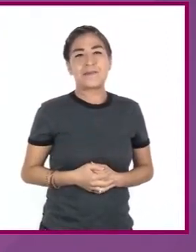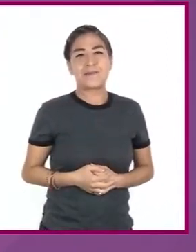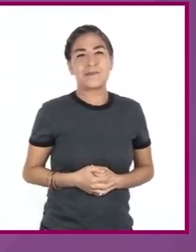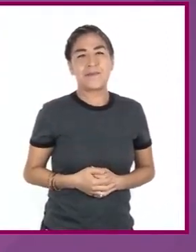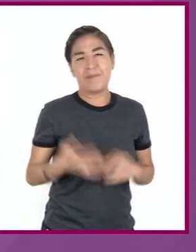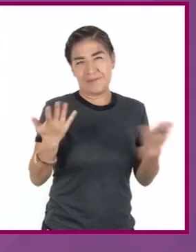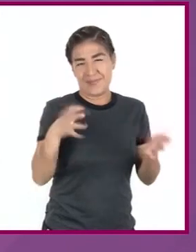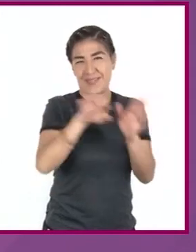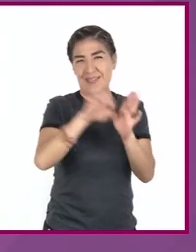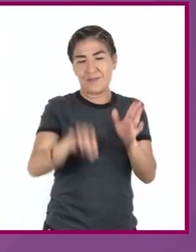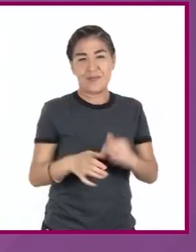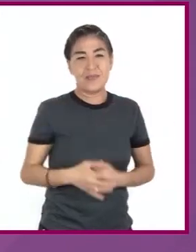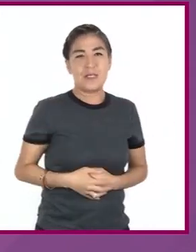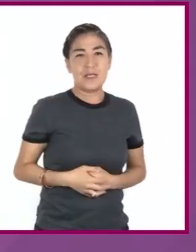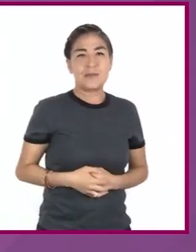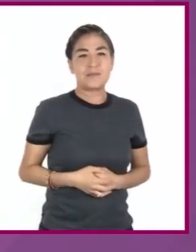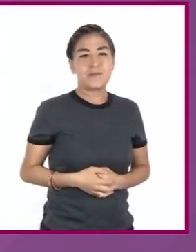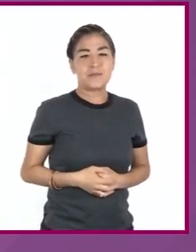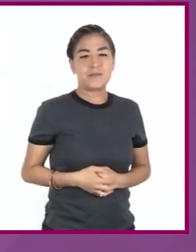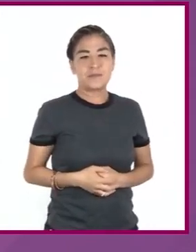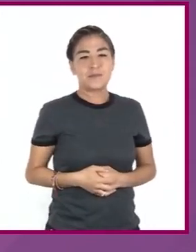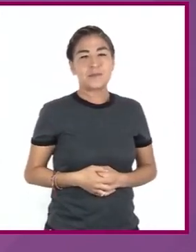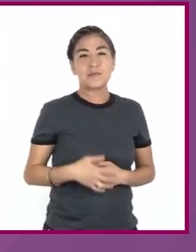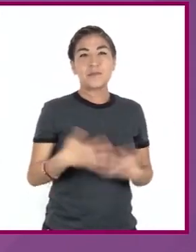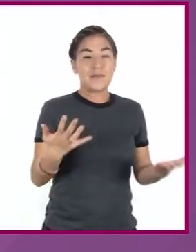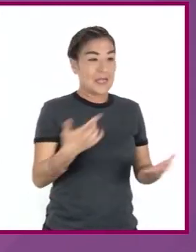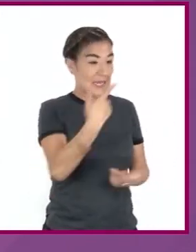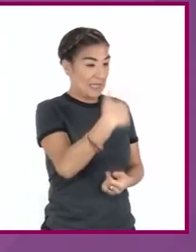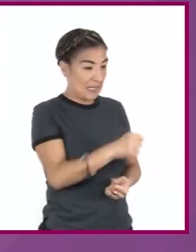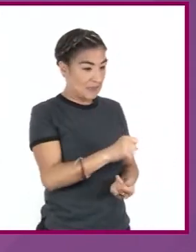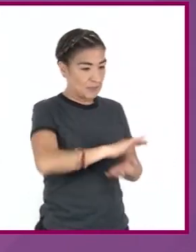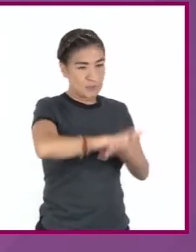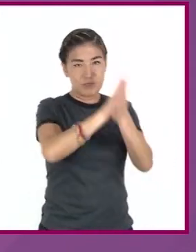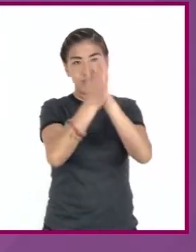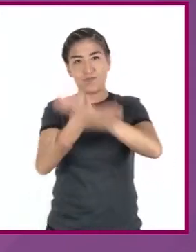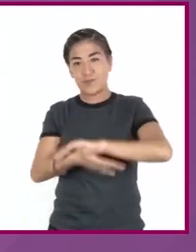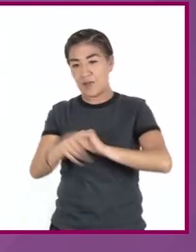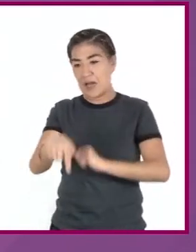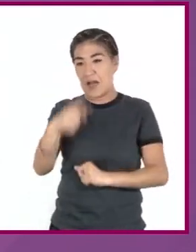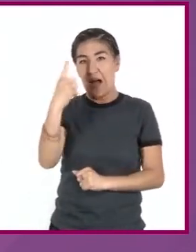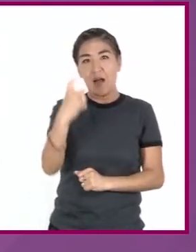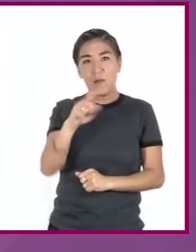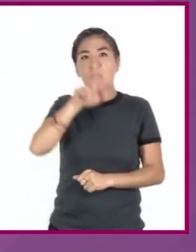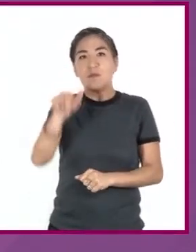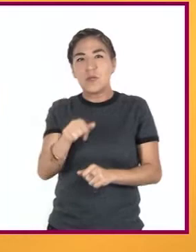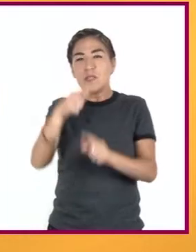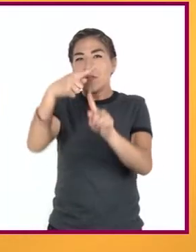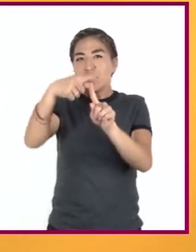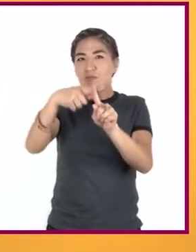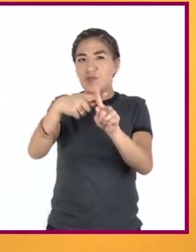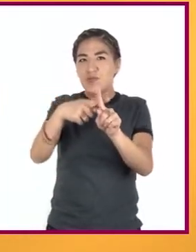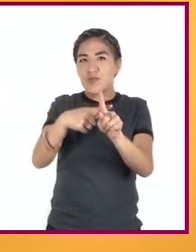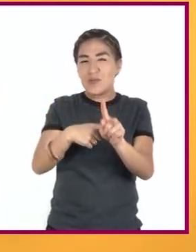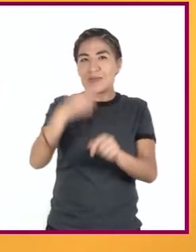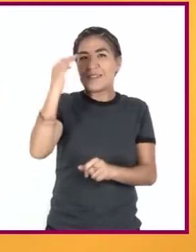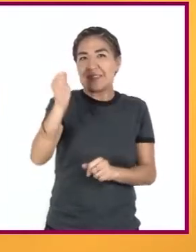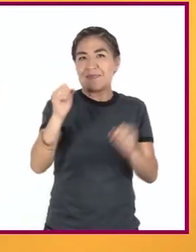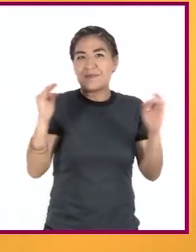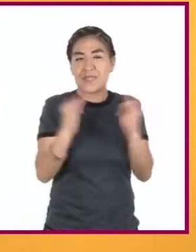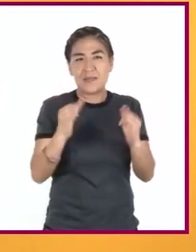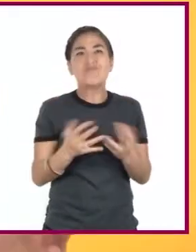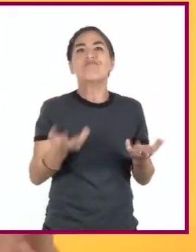Es decir, hacer que un gas pase a estado líquido al someterlo a altas presiones y bajar su temperatura. Eso es